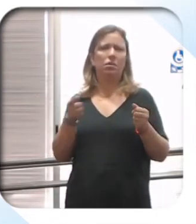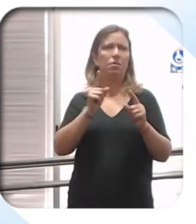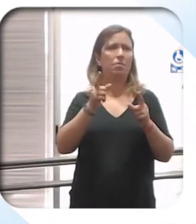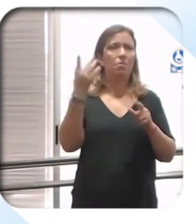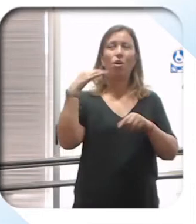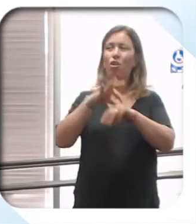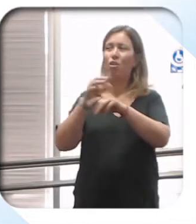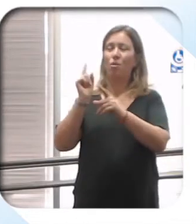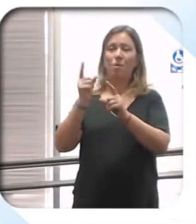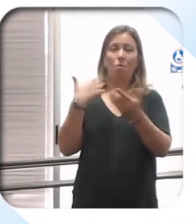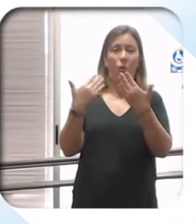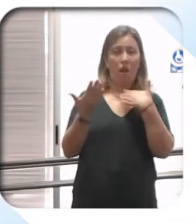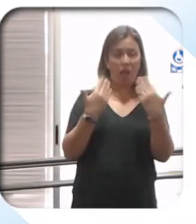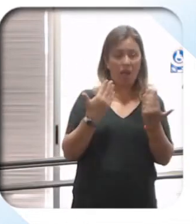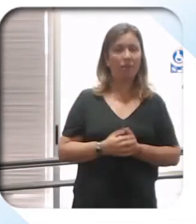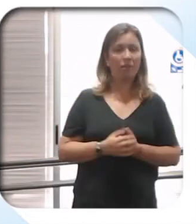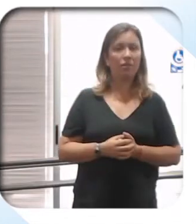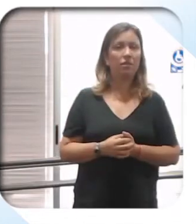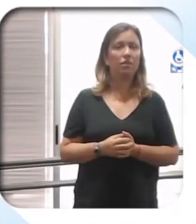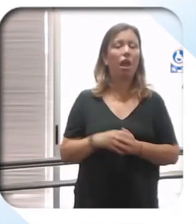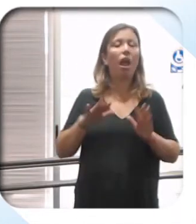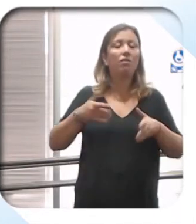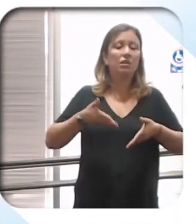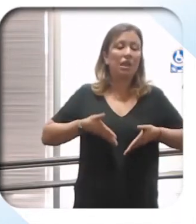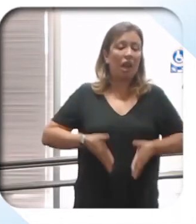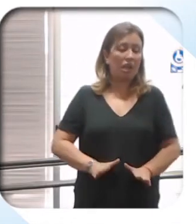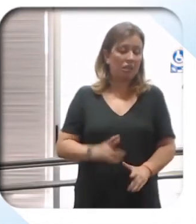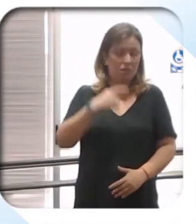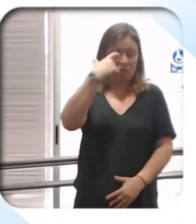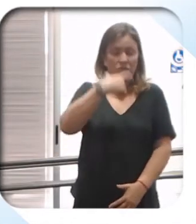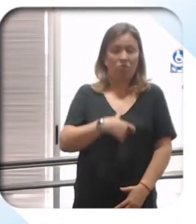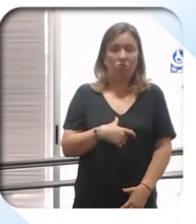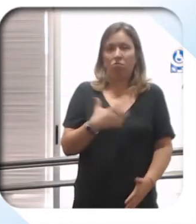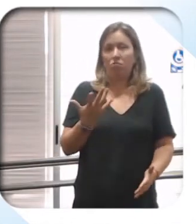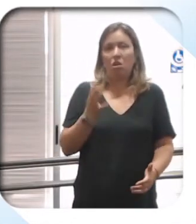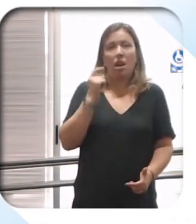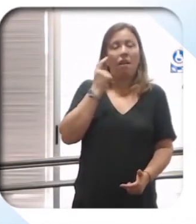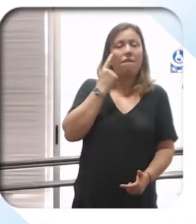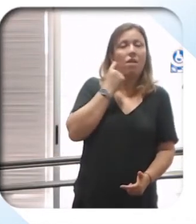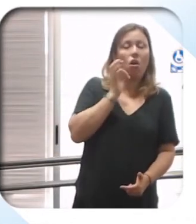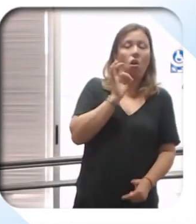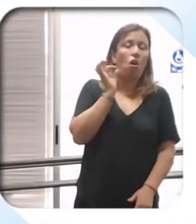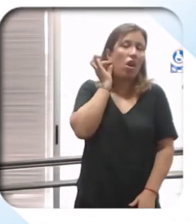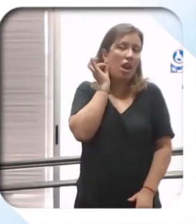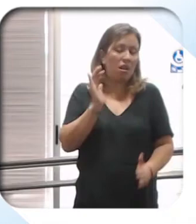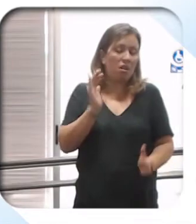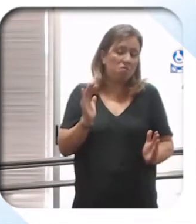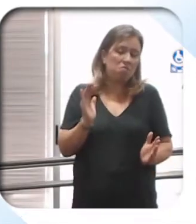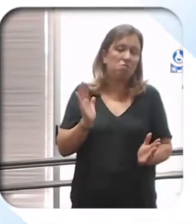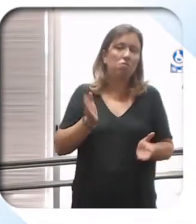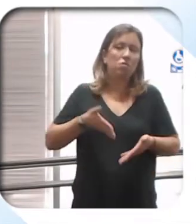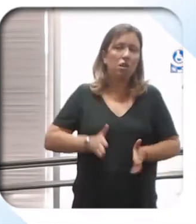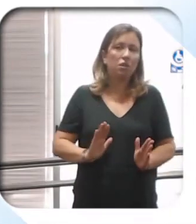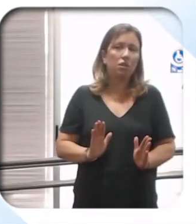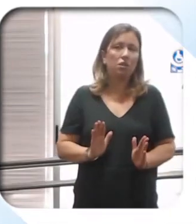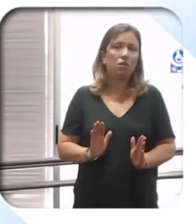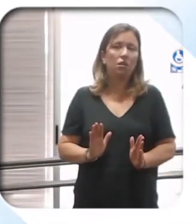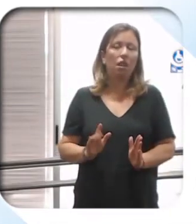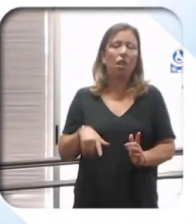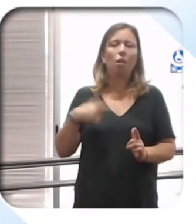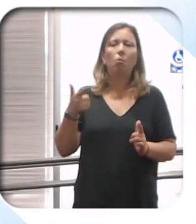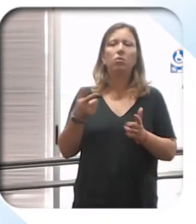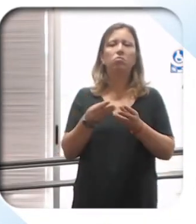bien las doctoras, uno nace con un sexo, ¿no? Nace una niña, nace un niño, y parece que después